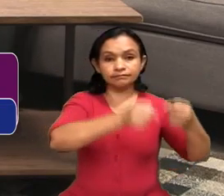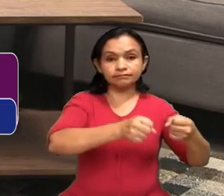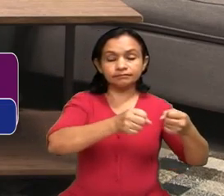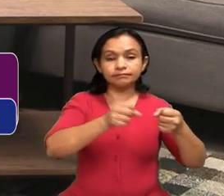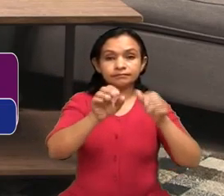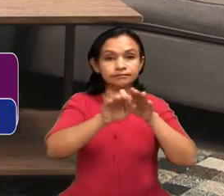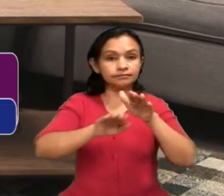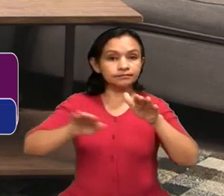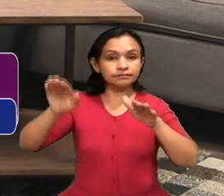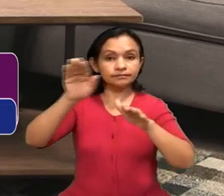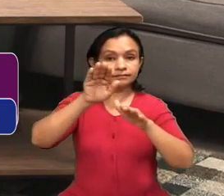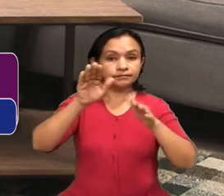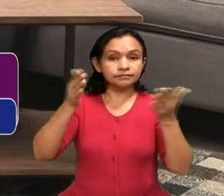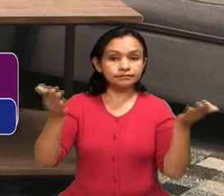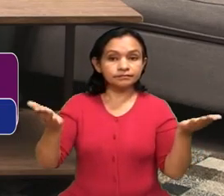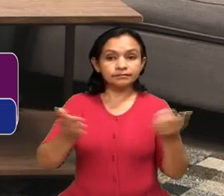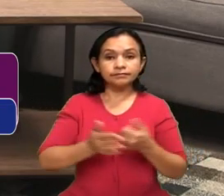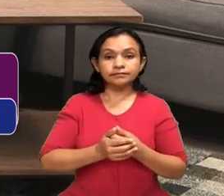Sobre todo